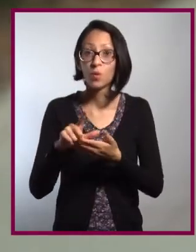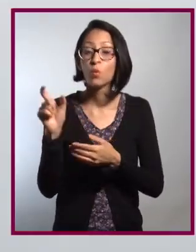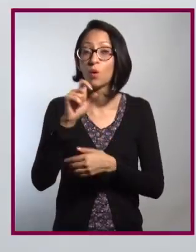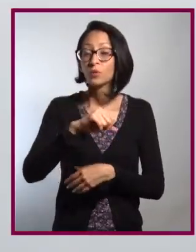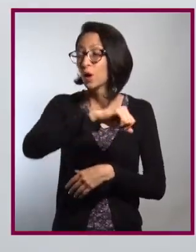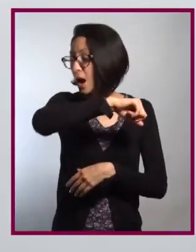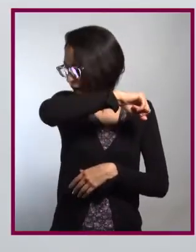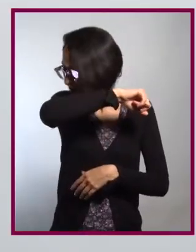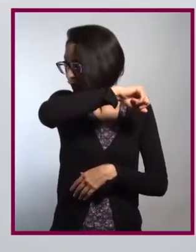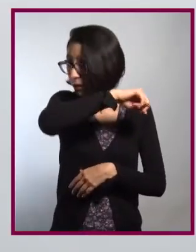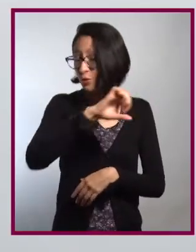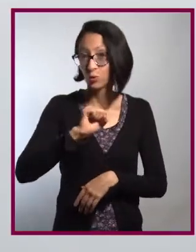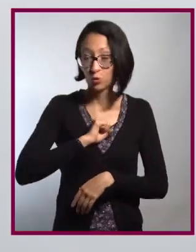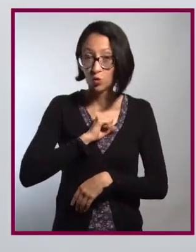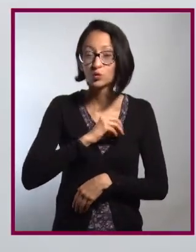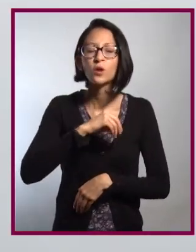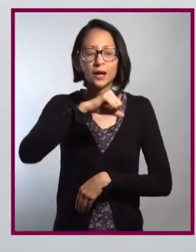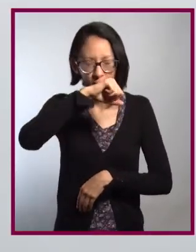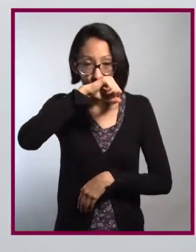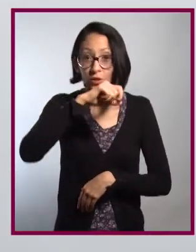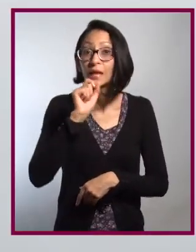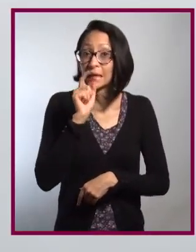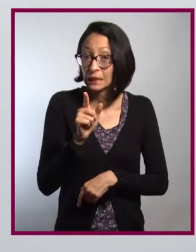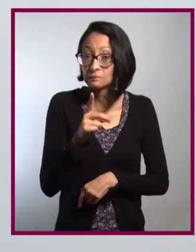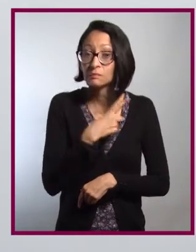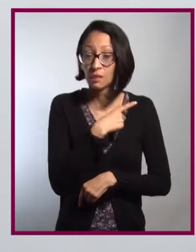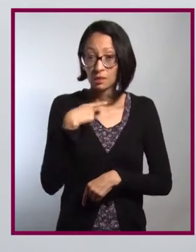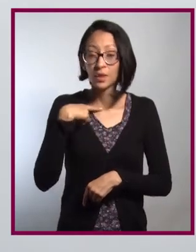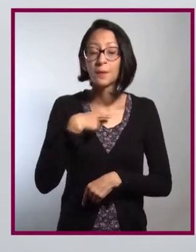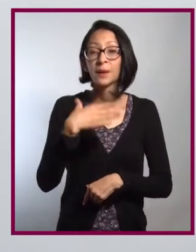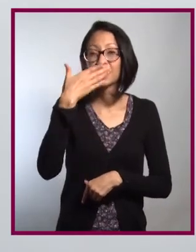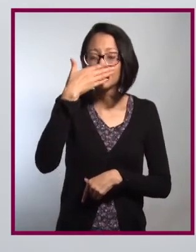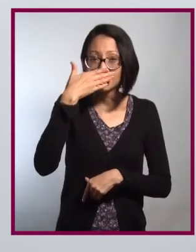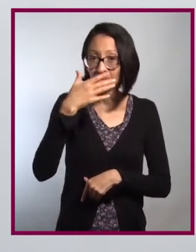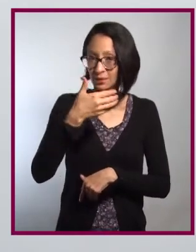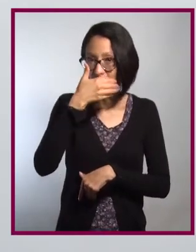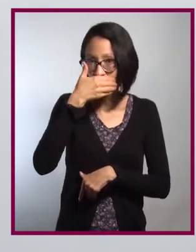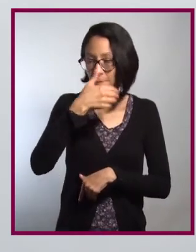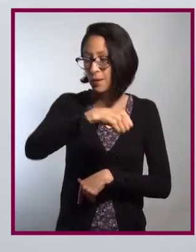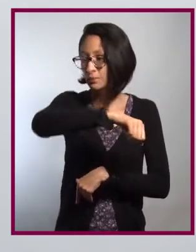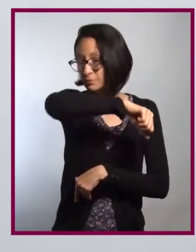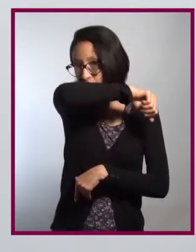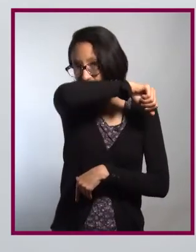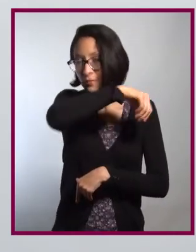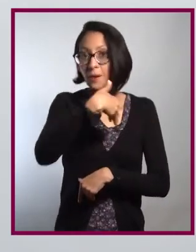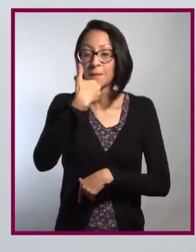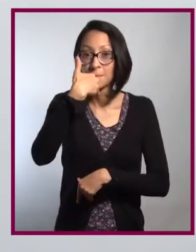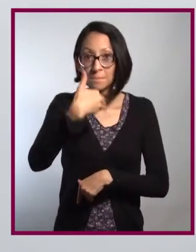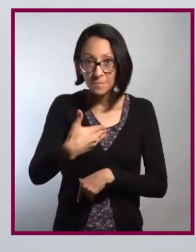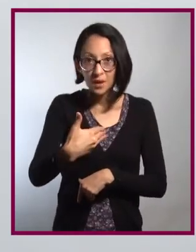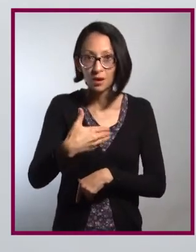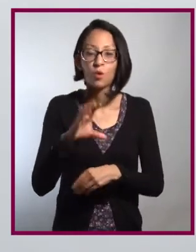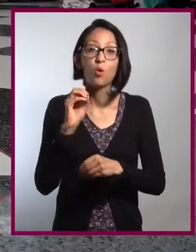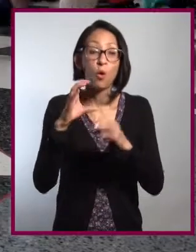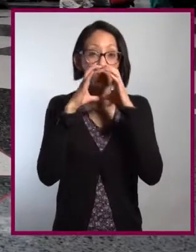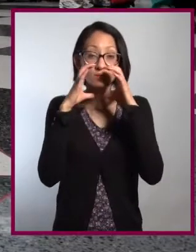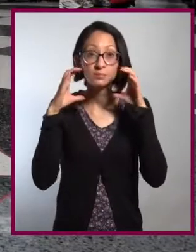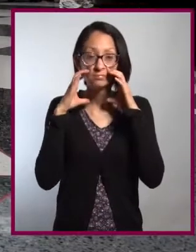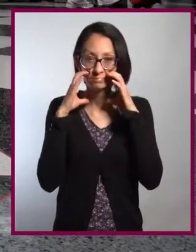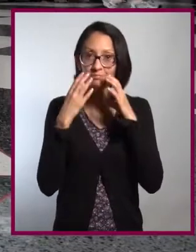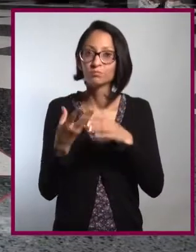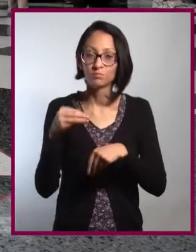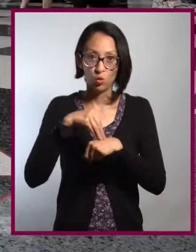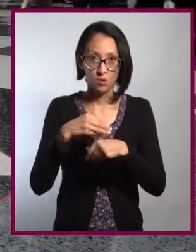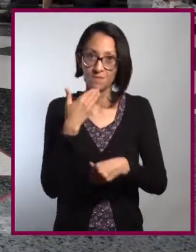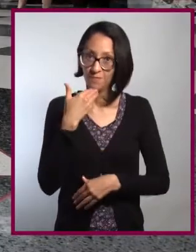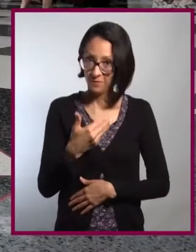estornudar, que consisten en cubrirse bien la nariz y la boca con un codo flexionado con la mascarilla o cubrebocas puesto.